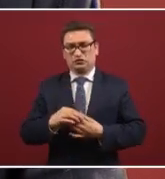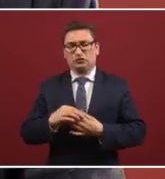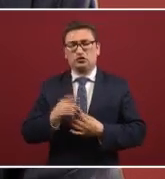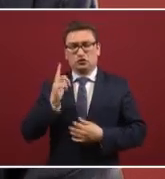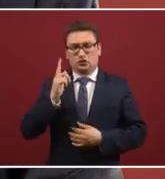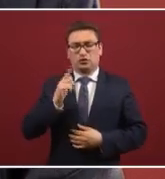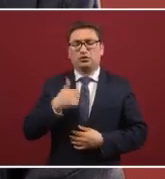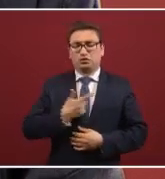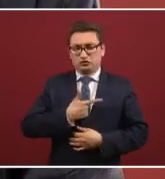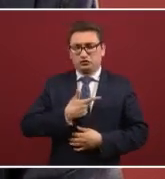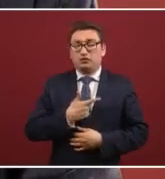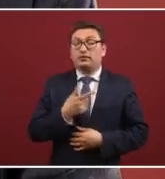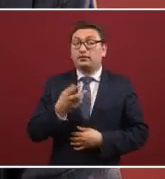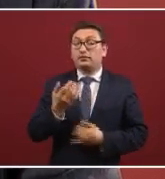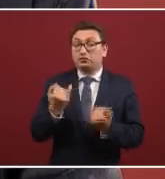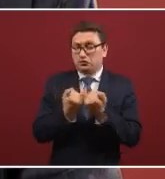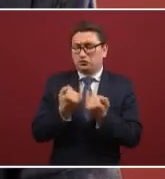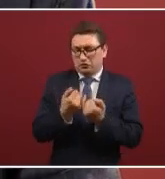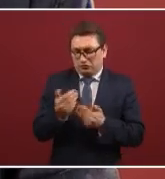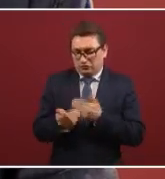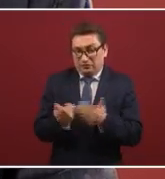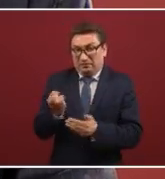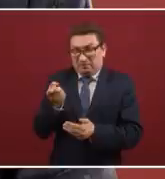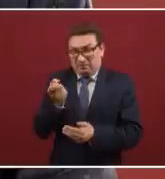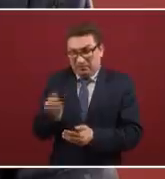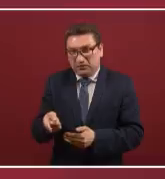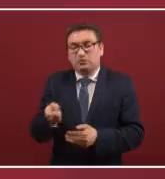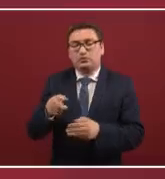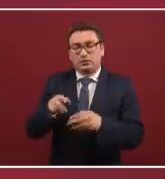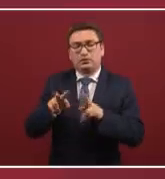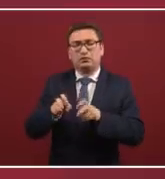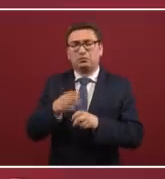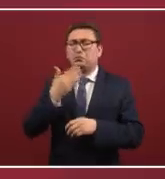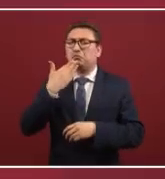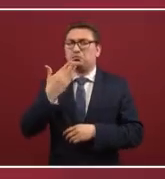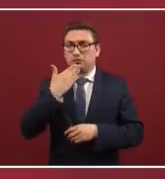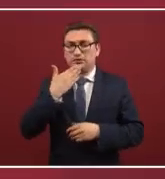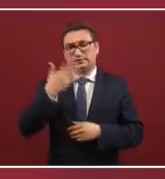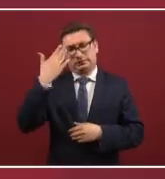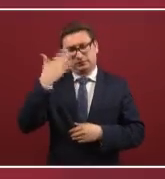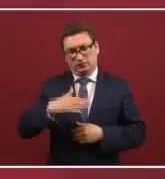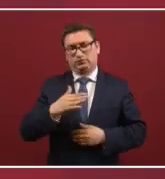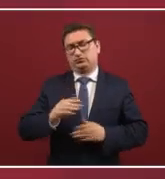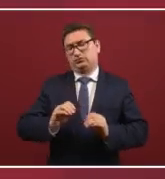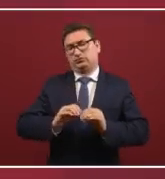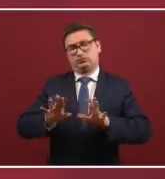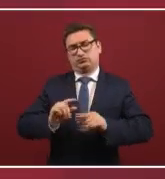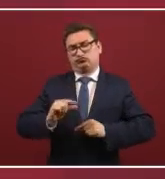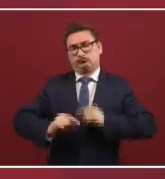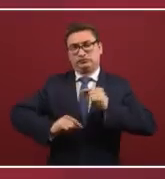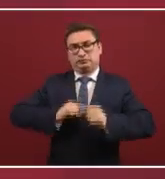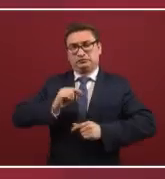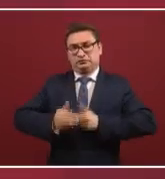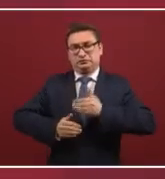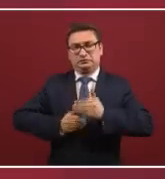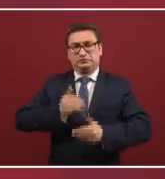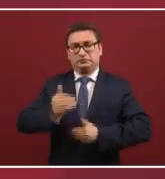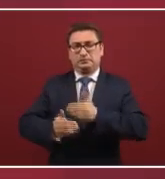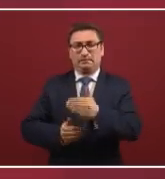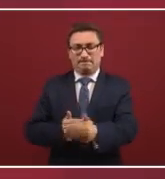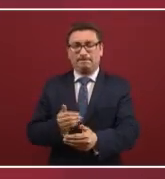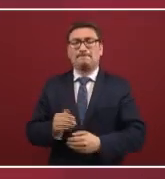Vamos muy bien también en esa materia. Es un proceso que se